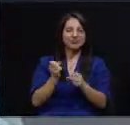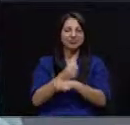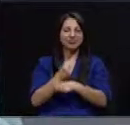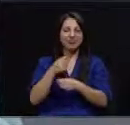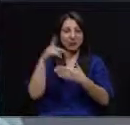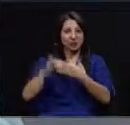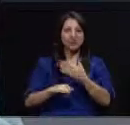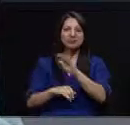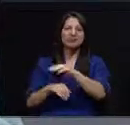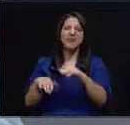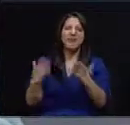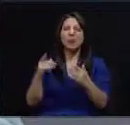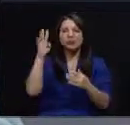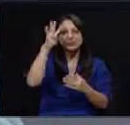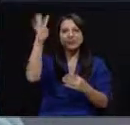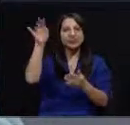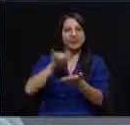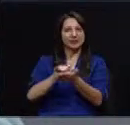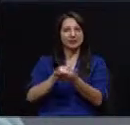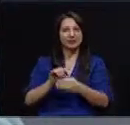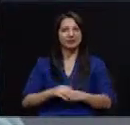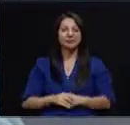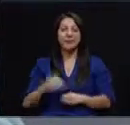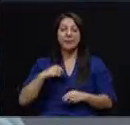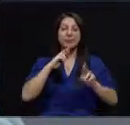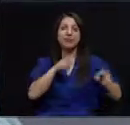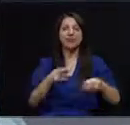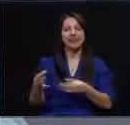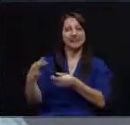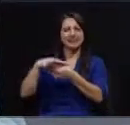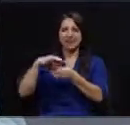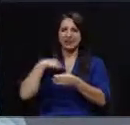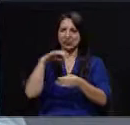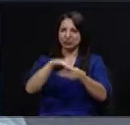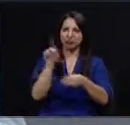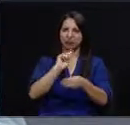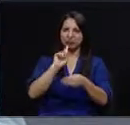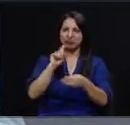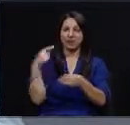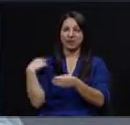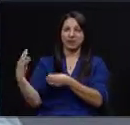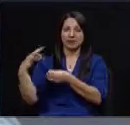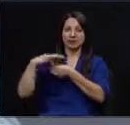proyecto. Cuéntenos, ¿cómo salió esa iniciativa suya? Bueno, en realidad la semilla me la sembró